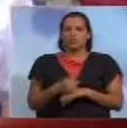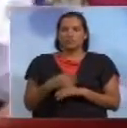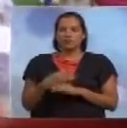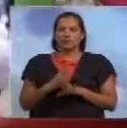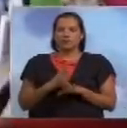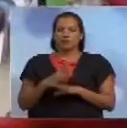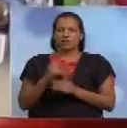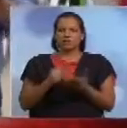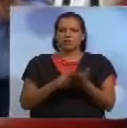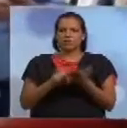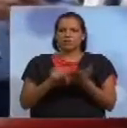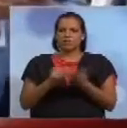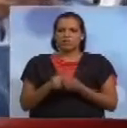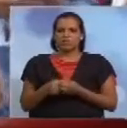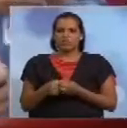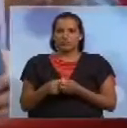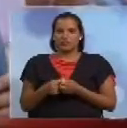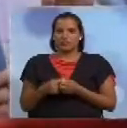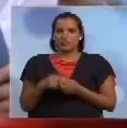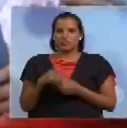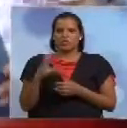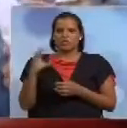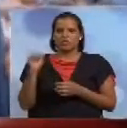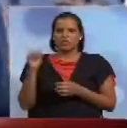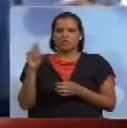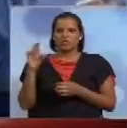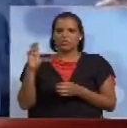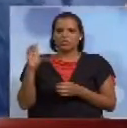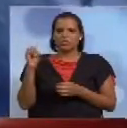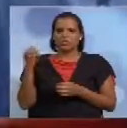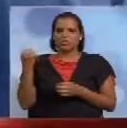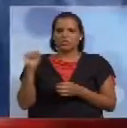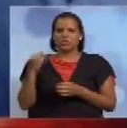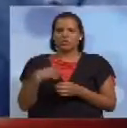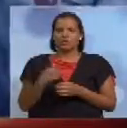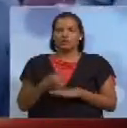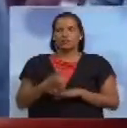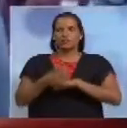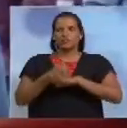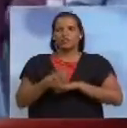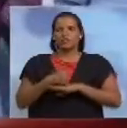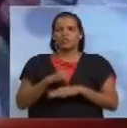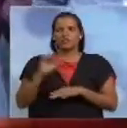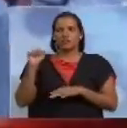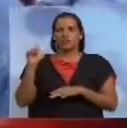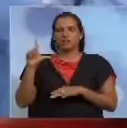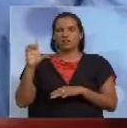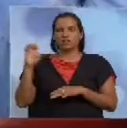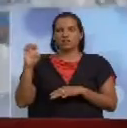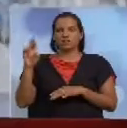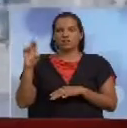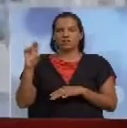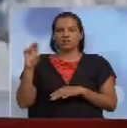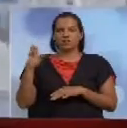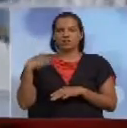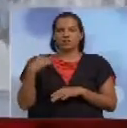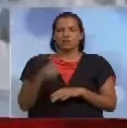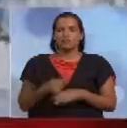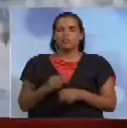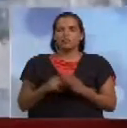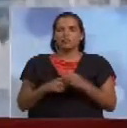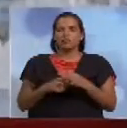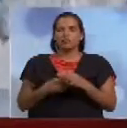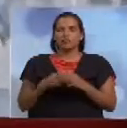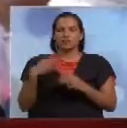el ministro de Hidrocarburos, Carlos Pareja Yanunceli, y el gerente general Alex Bravo. Proceso que inició